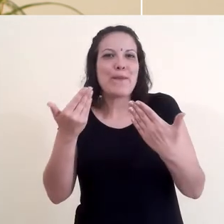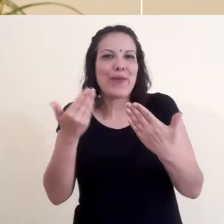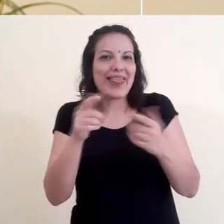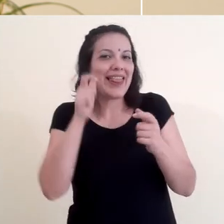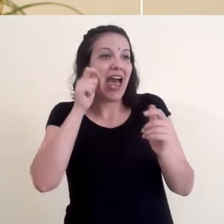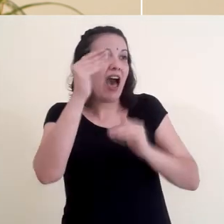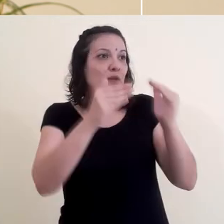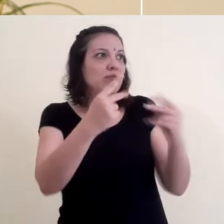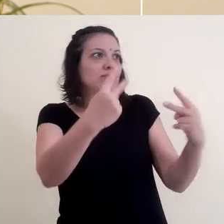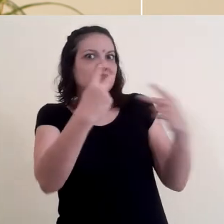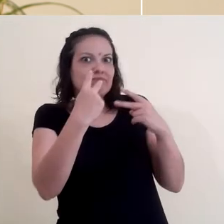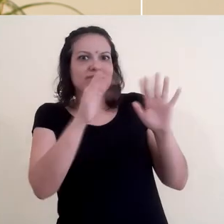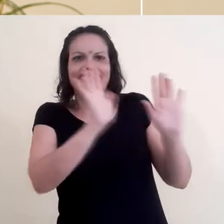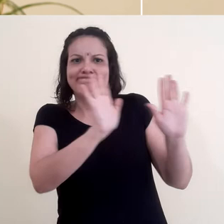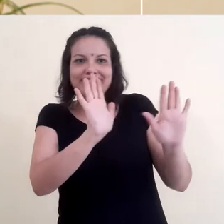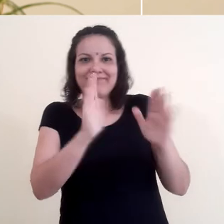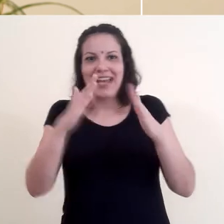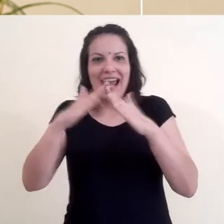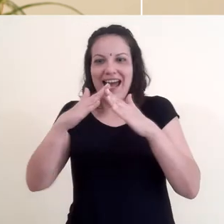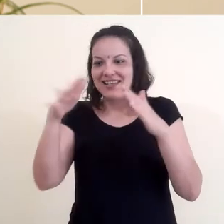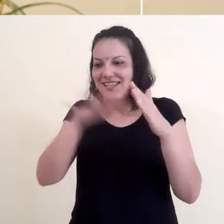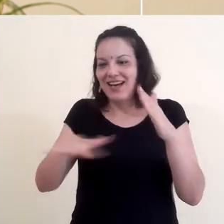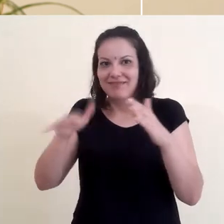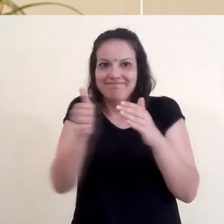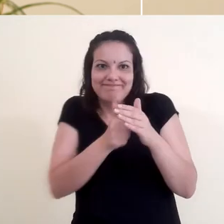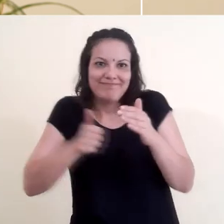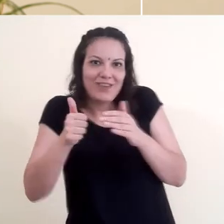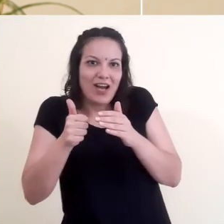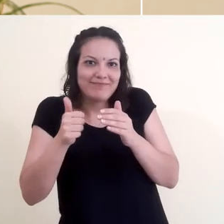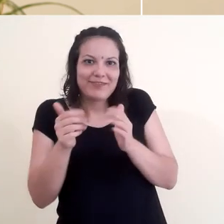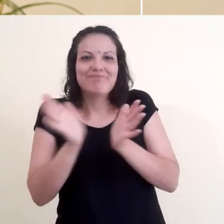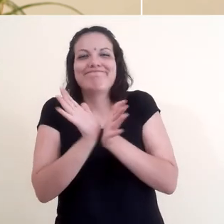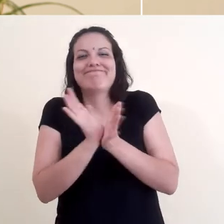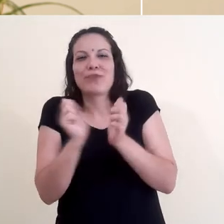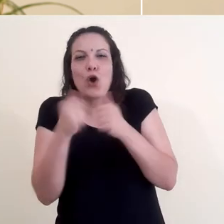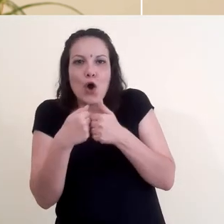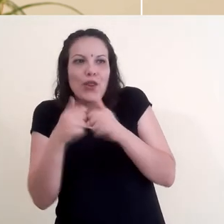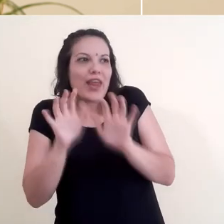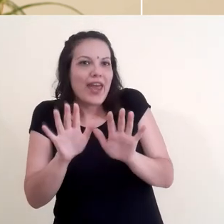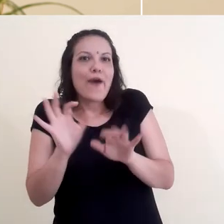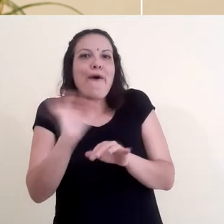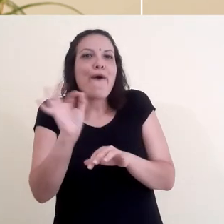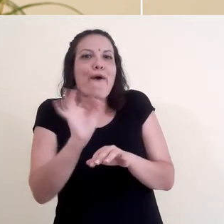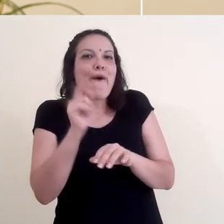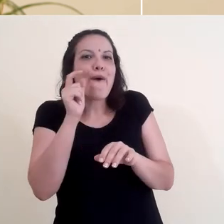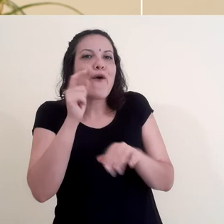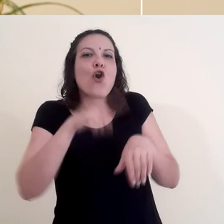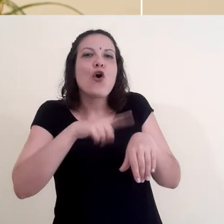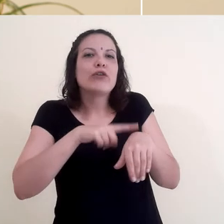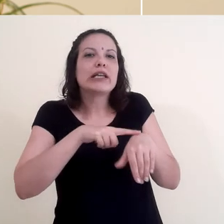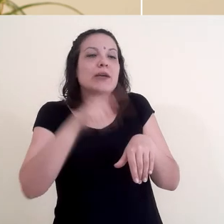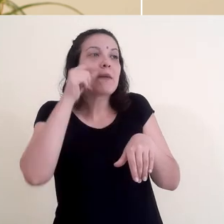mirada adulta, ¿no? De, bueno, encontrar un rincón en el hogar, o horarios que no estén frecuentados justamente por los padres,